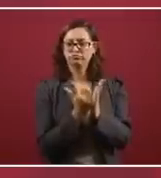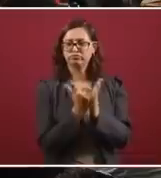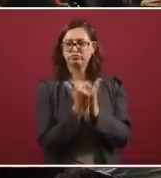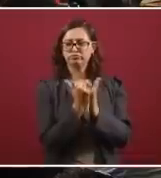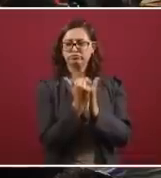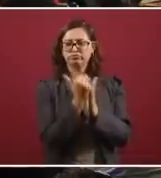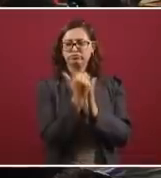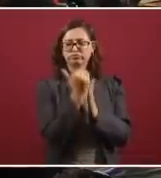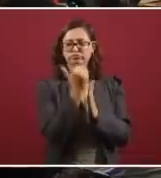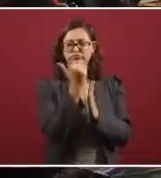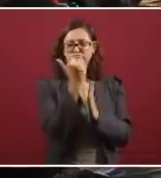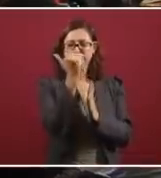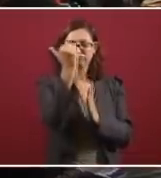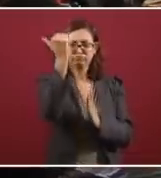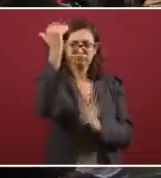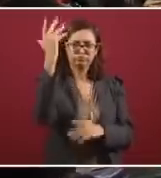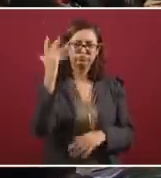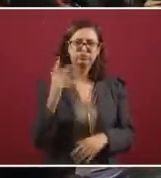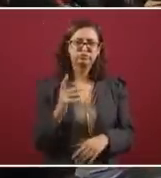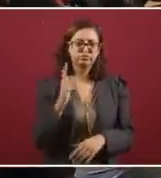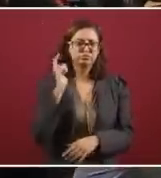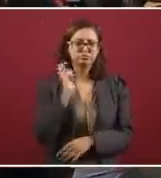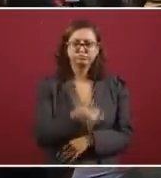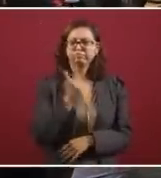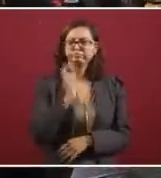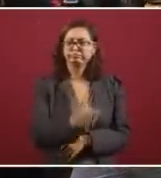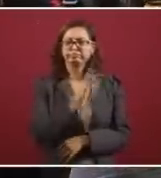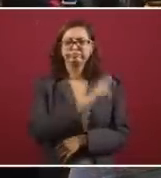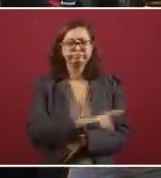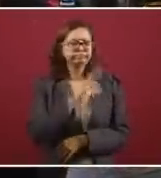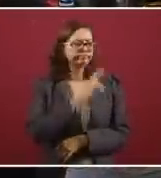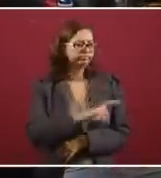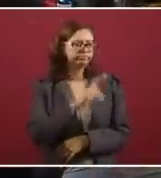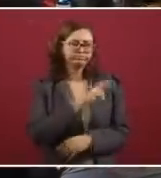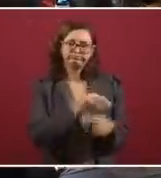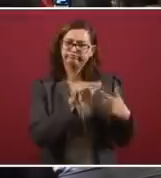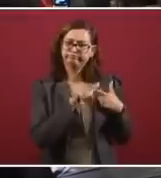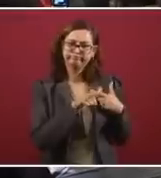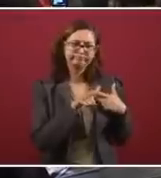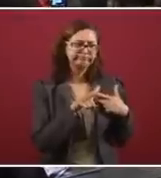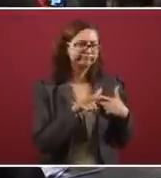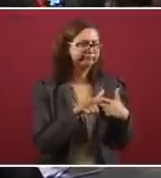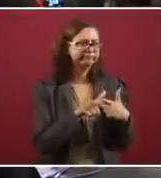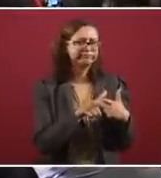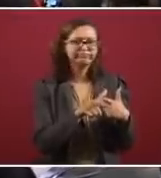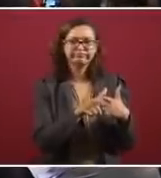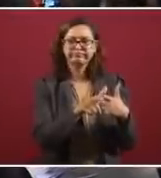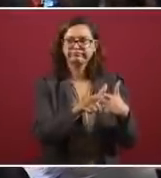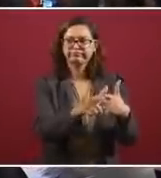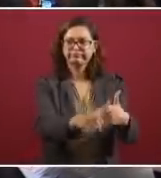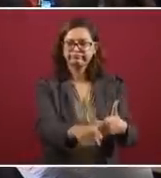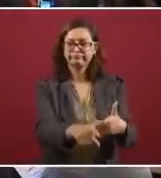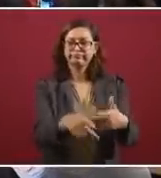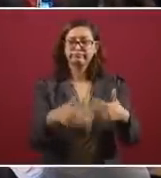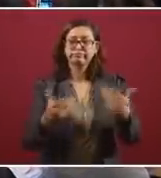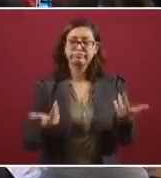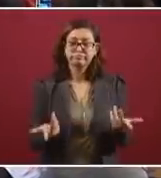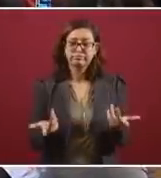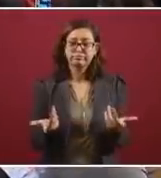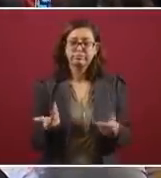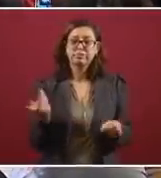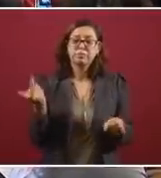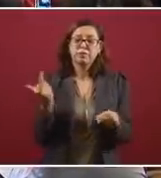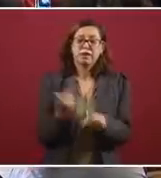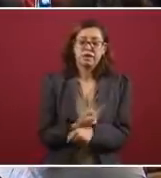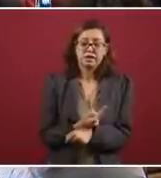y había una renta sustancial posterior. Esto hace que dé una figura de este nivel,